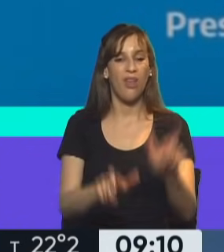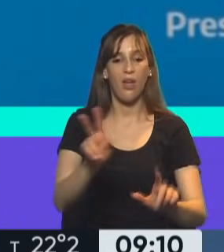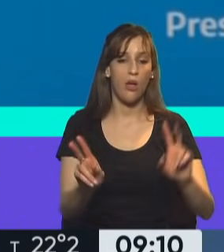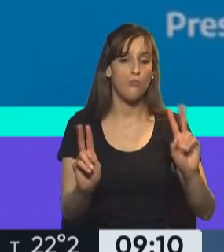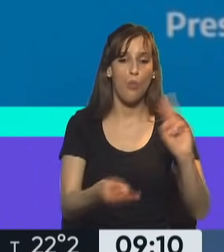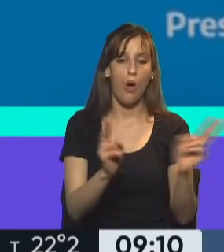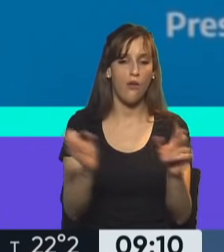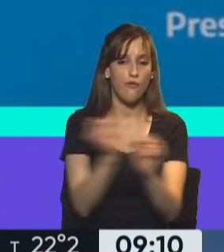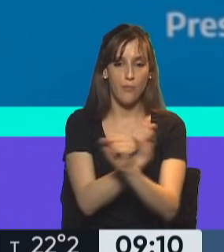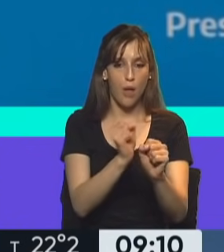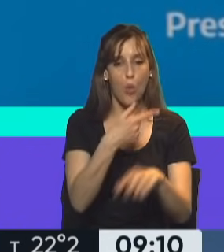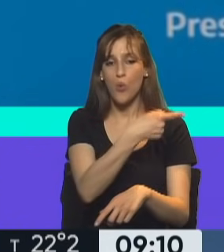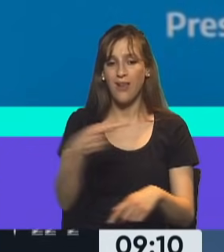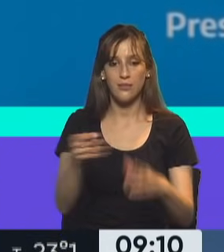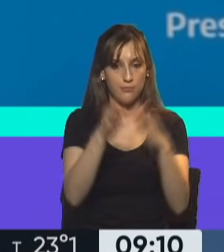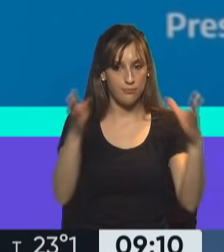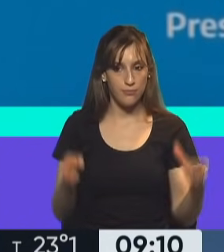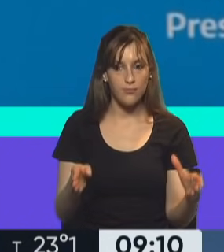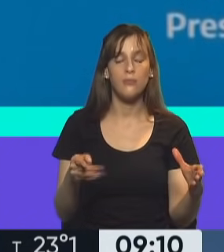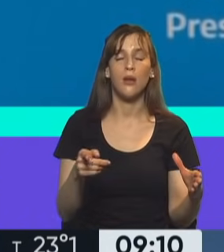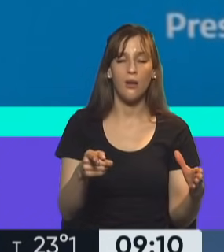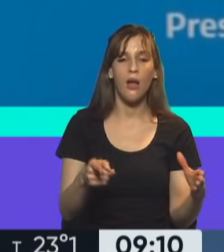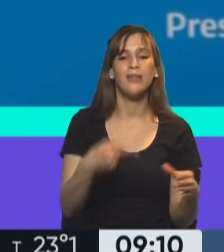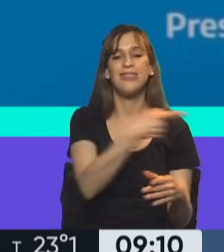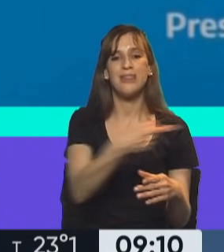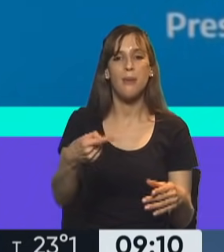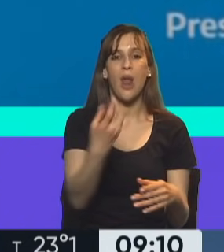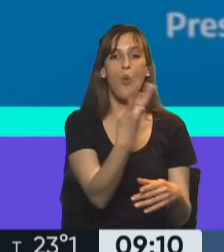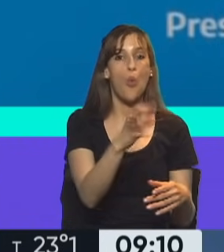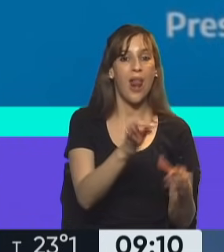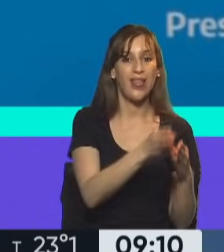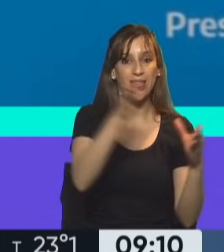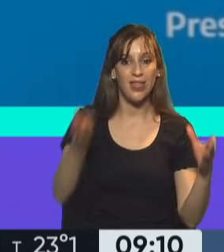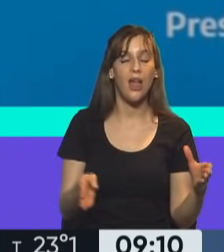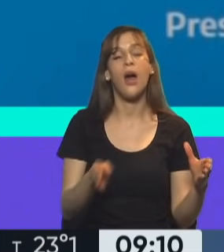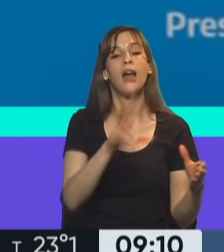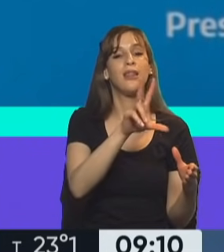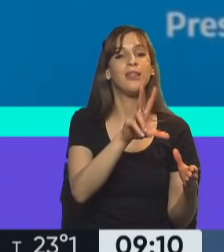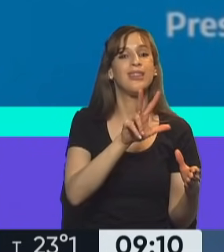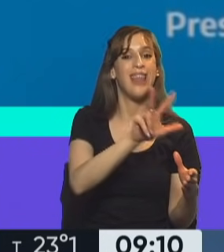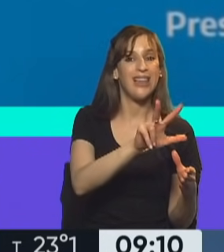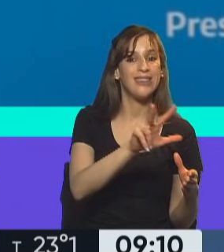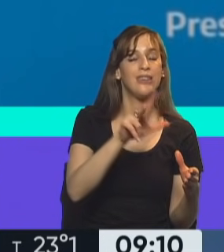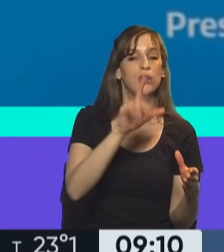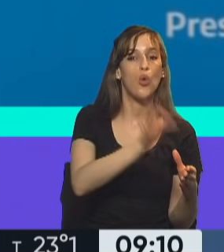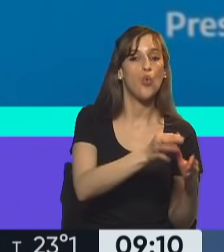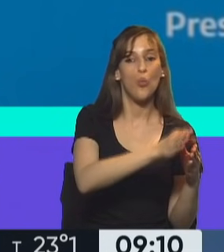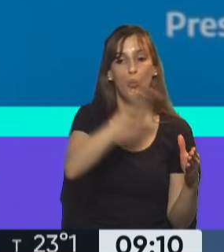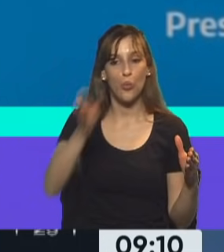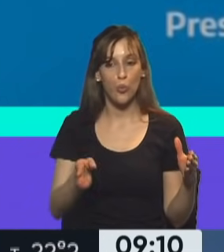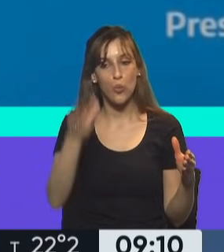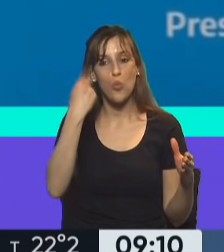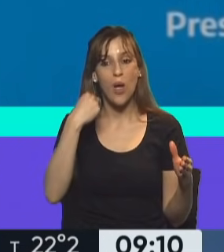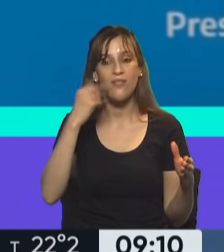por semana de fallecimiento, en la semana epidemiológica 40, del 3 del 10 al 9 del 10,